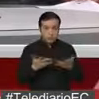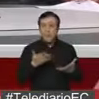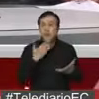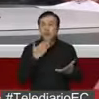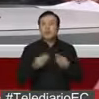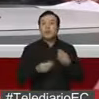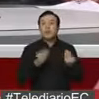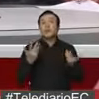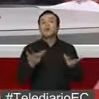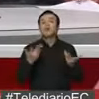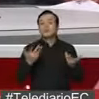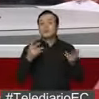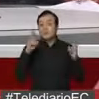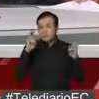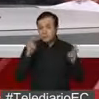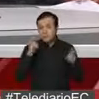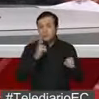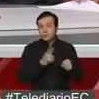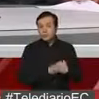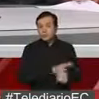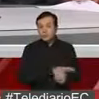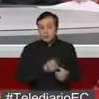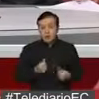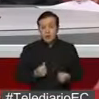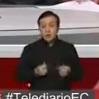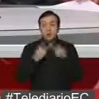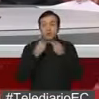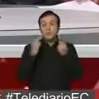de contener el tema del exceso del gasto público?